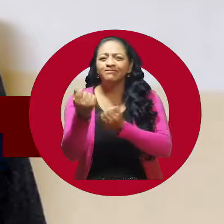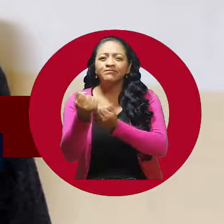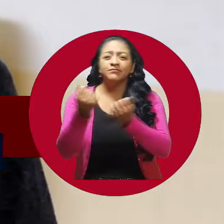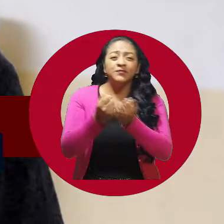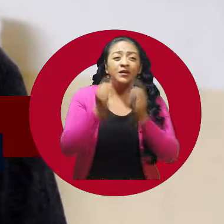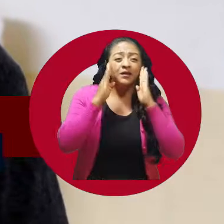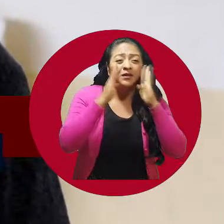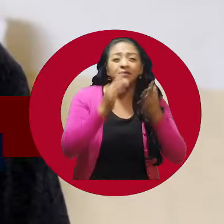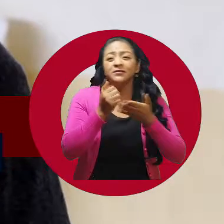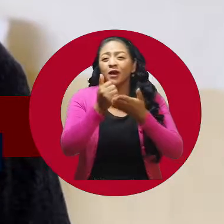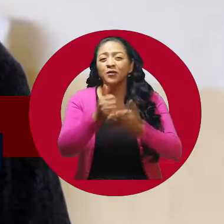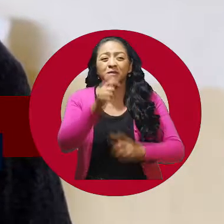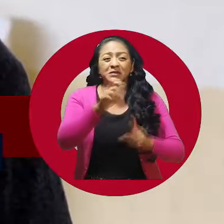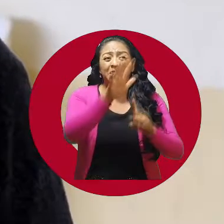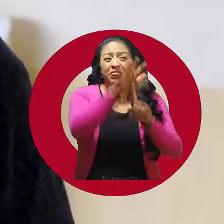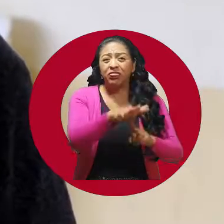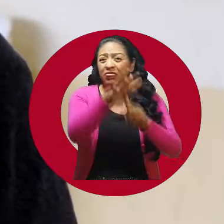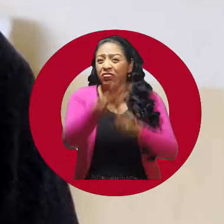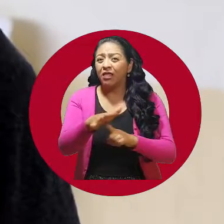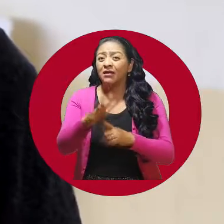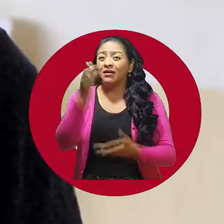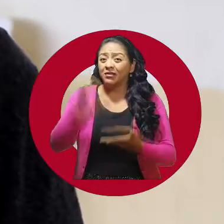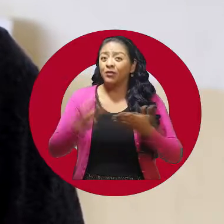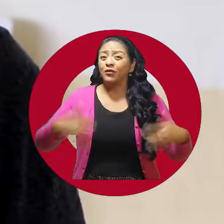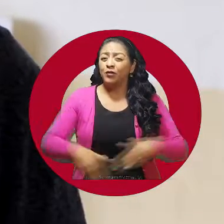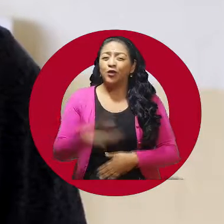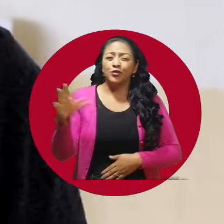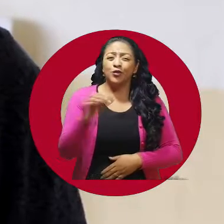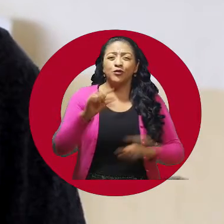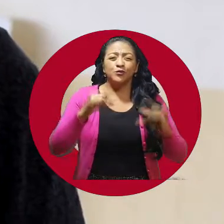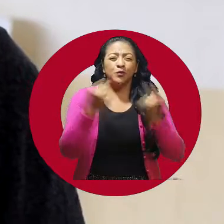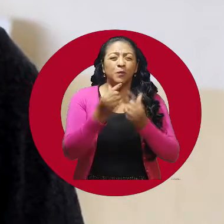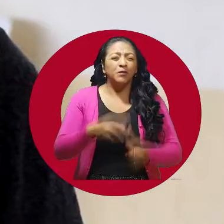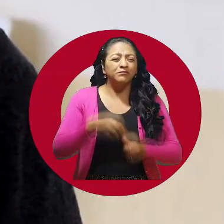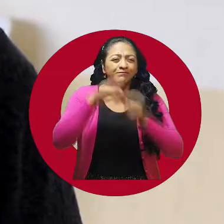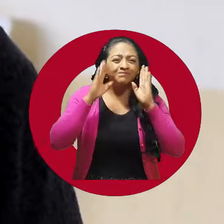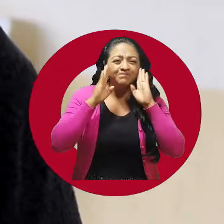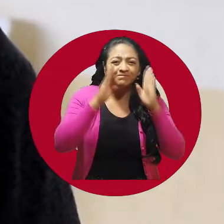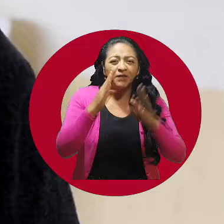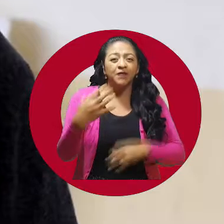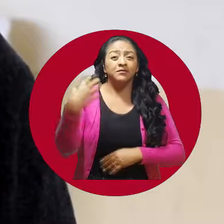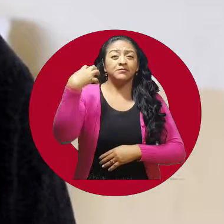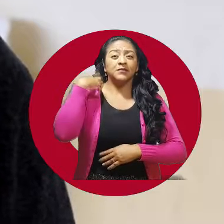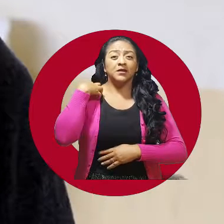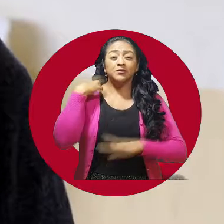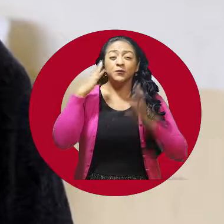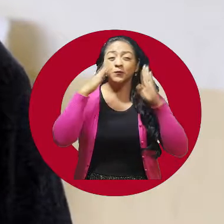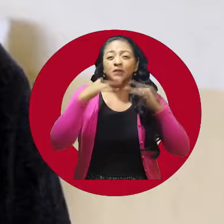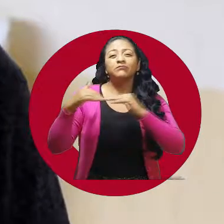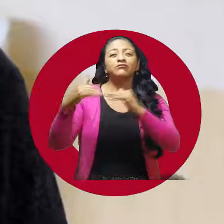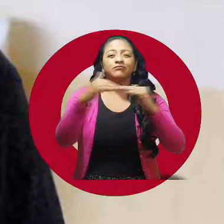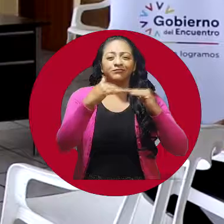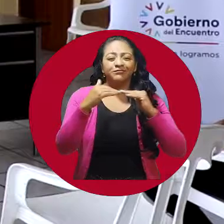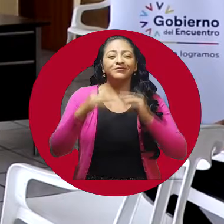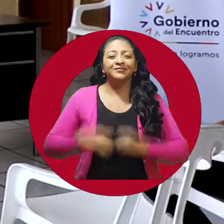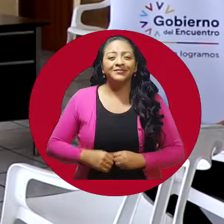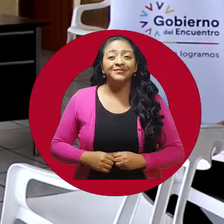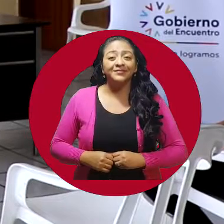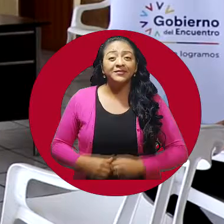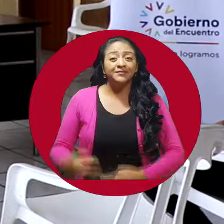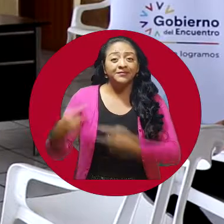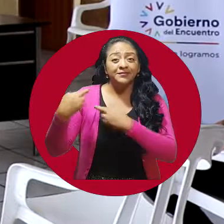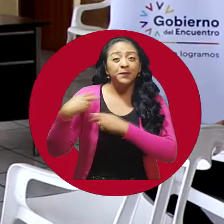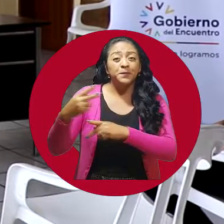atender las vulneraciones de derechos que suceden en el cantón de todos los grupos de atención prioritaria y garantizando los enfoques de igualdad. Una de las